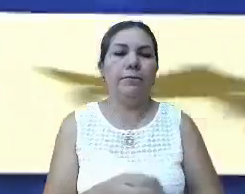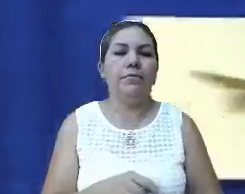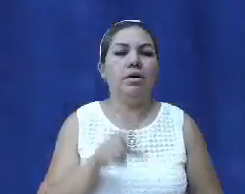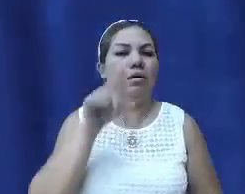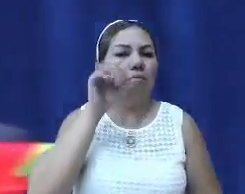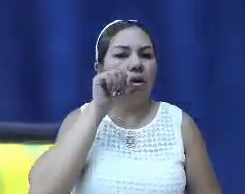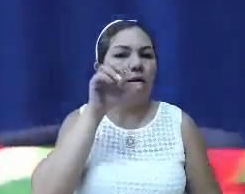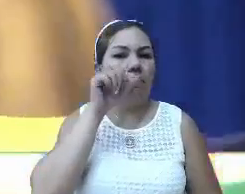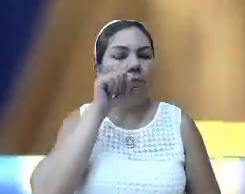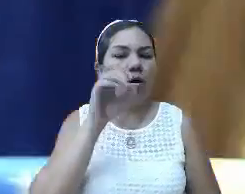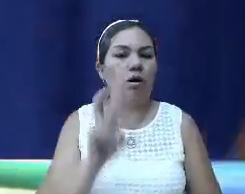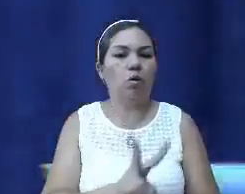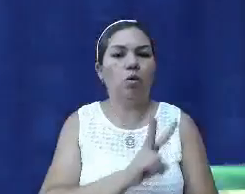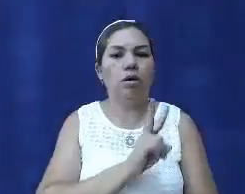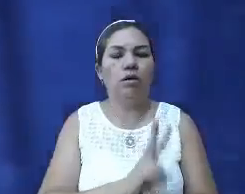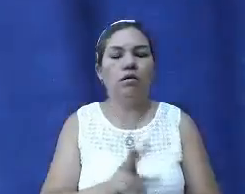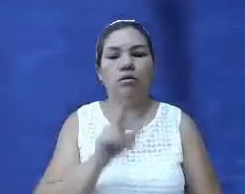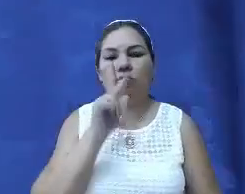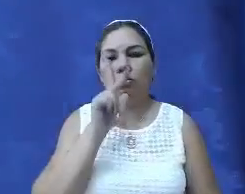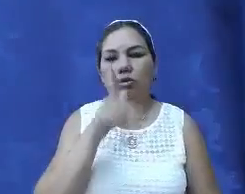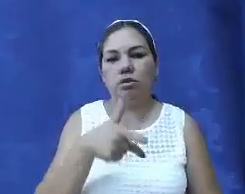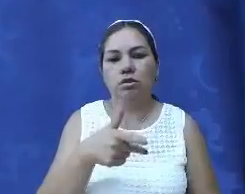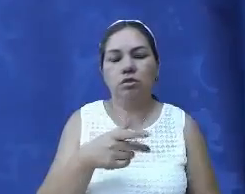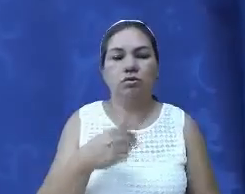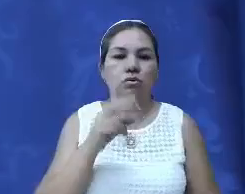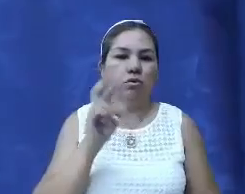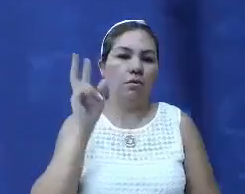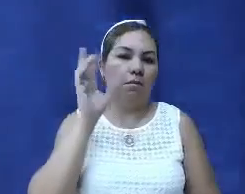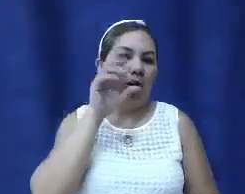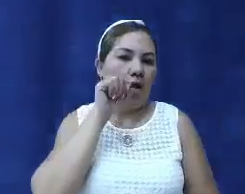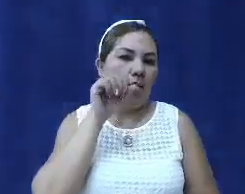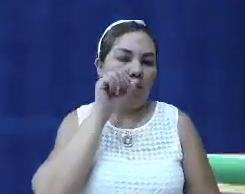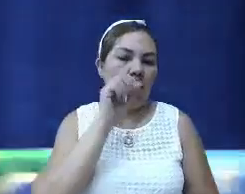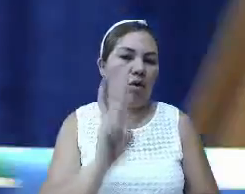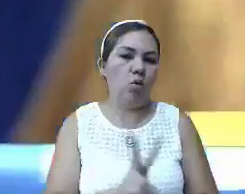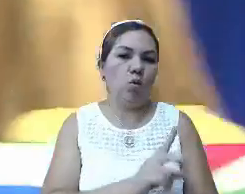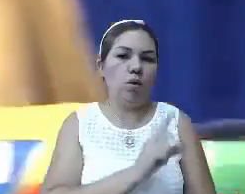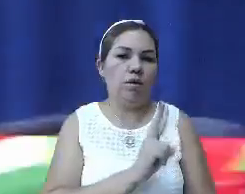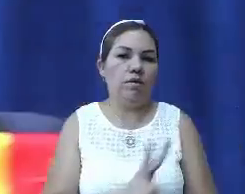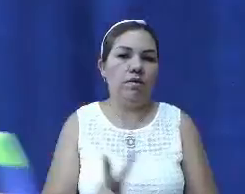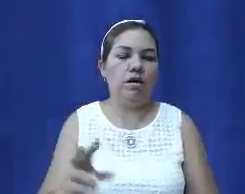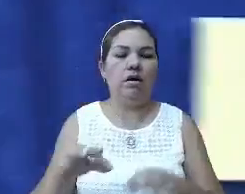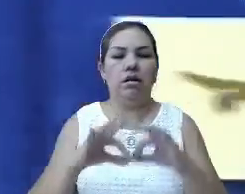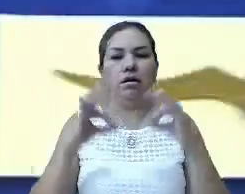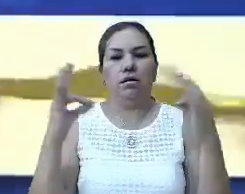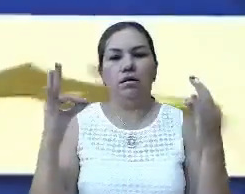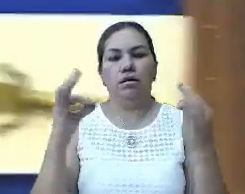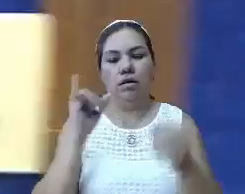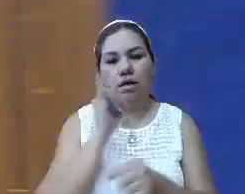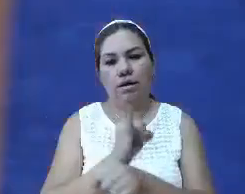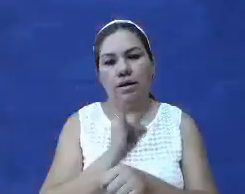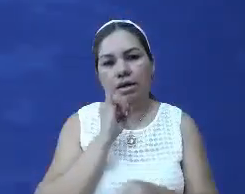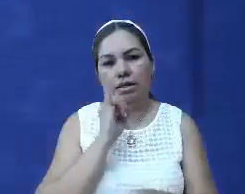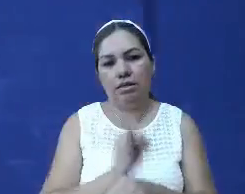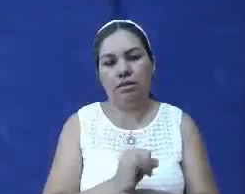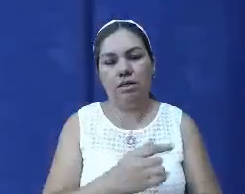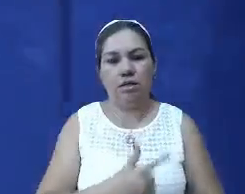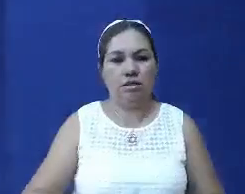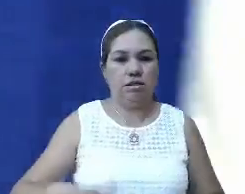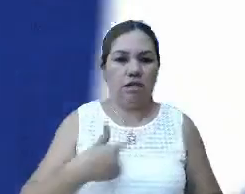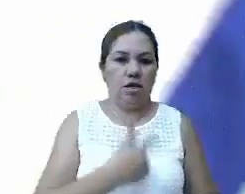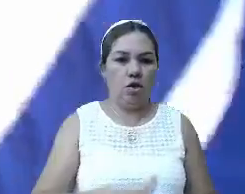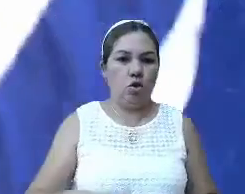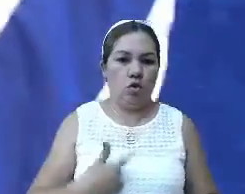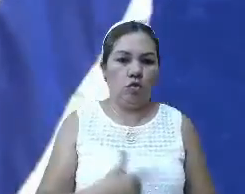padre protector de tus hijos, un padre protector de la obra de Dios, de las cosas de Dios, celoso por las cosas de